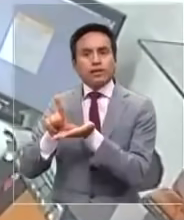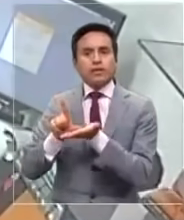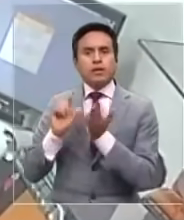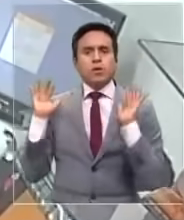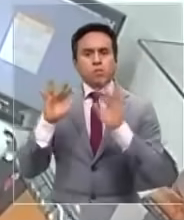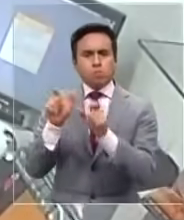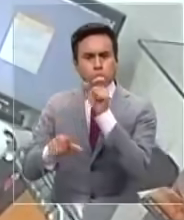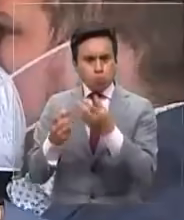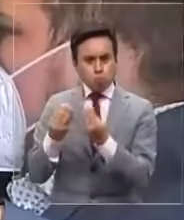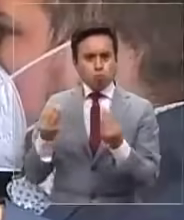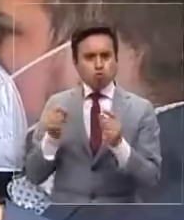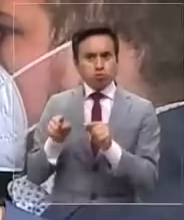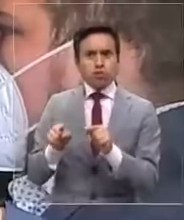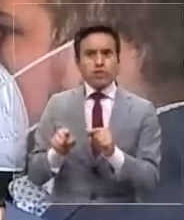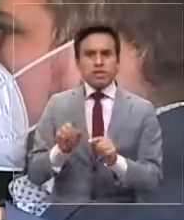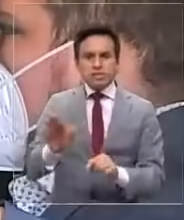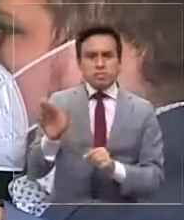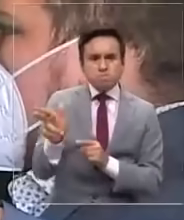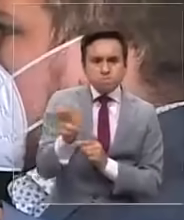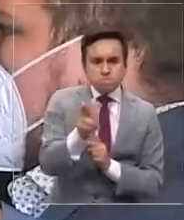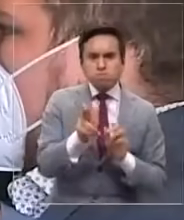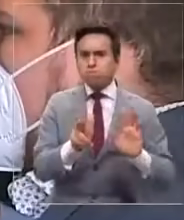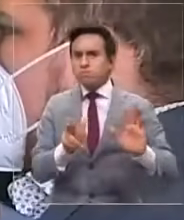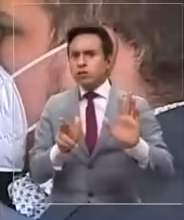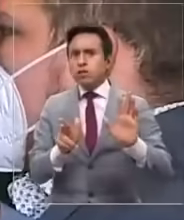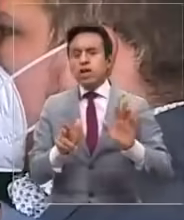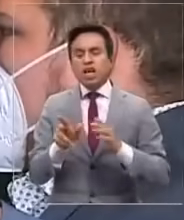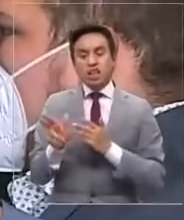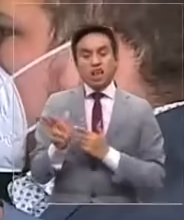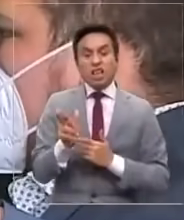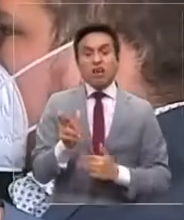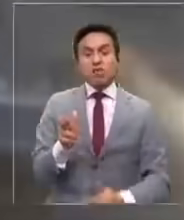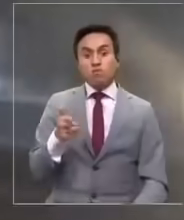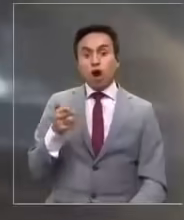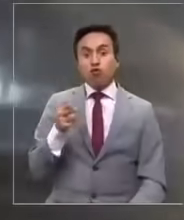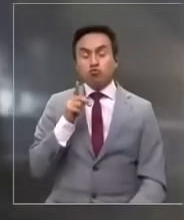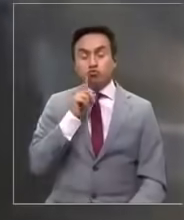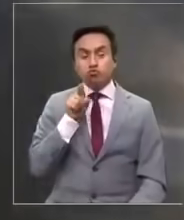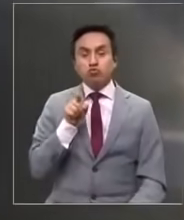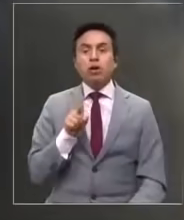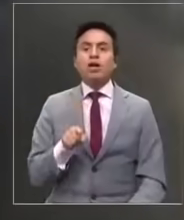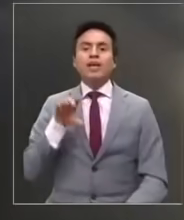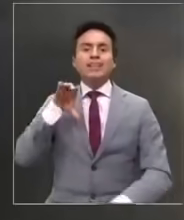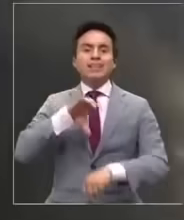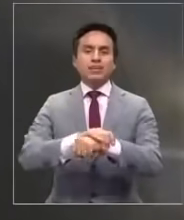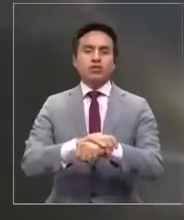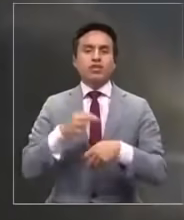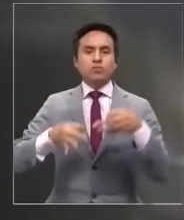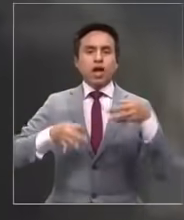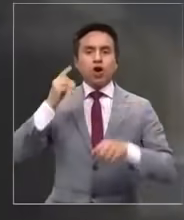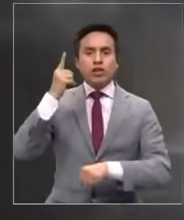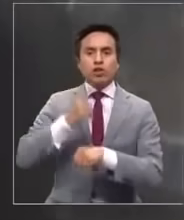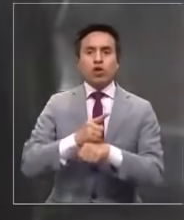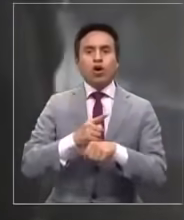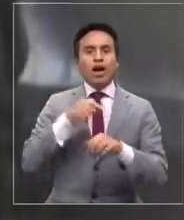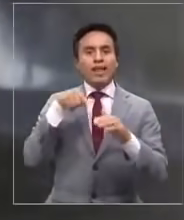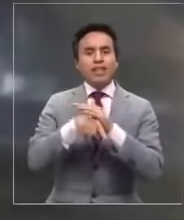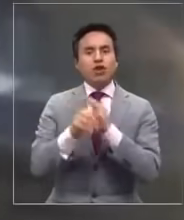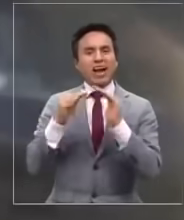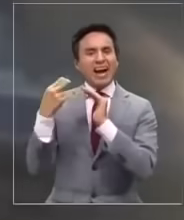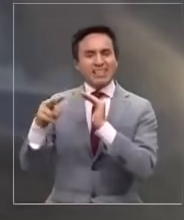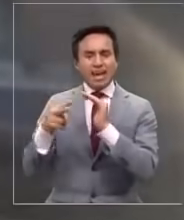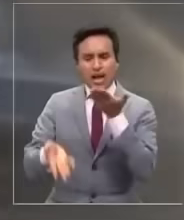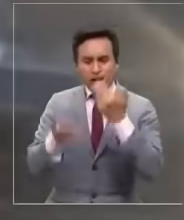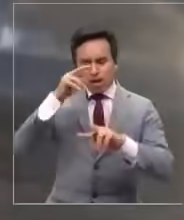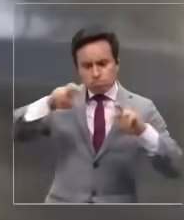gran afluencia de público, intimidando a las personas con armamento de fuego. Tras ser detenidos, el tribunal ordenó el allanamiento de los